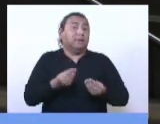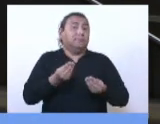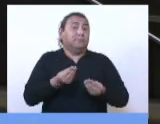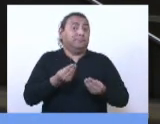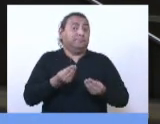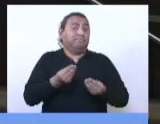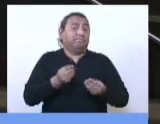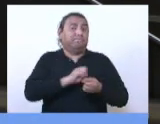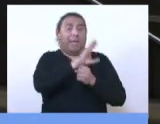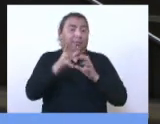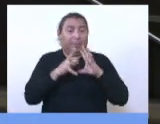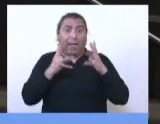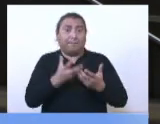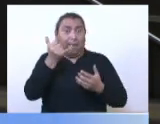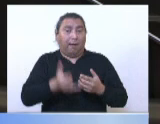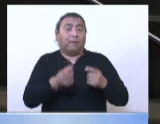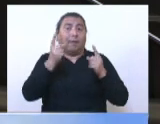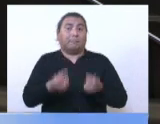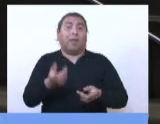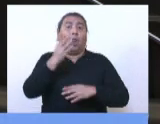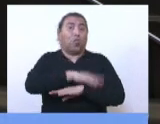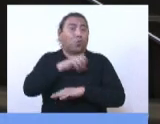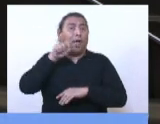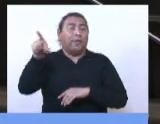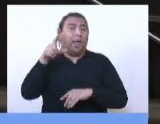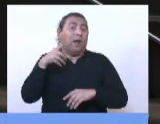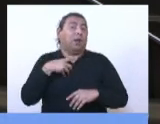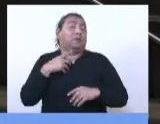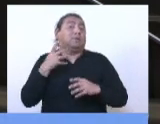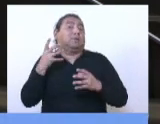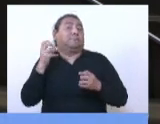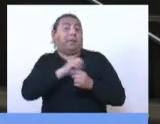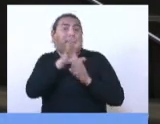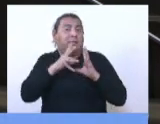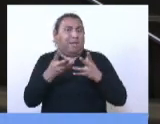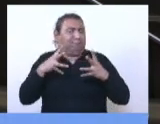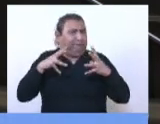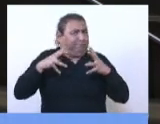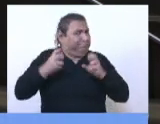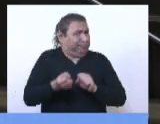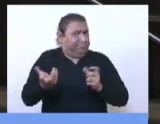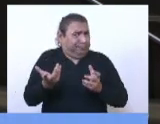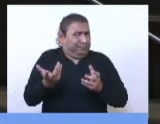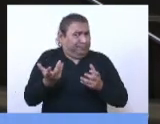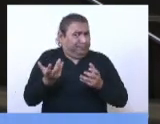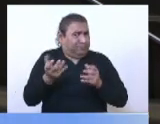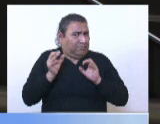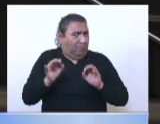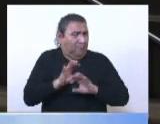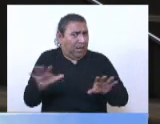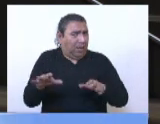pandemia y a pesar del comportamiento que tuvo la oposición en la pandemia que fue absolutamente instructivo absolutamente destructivo